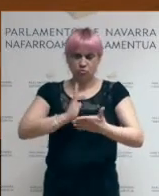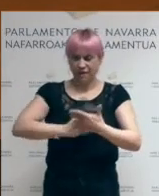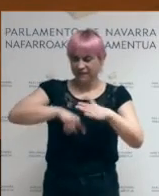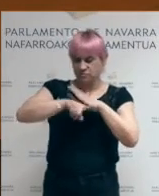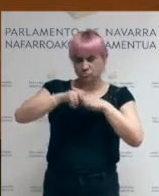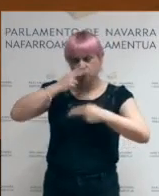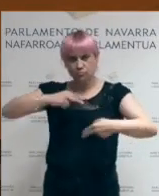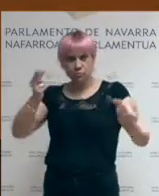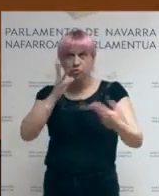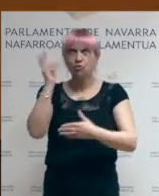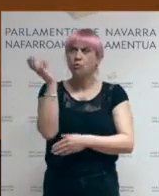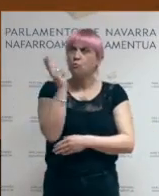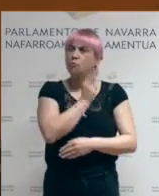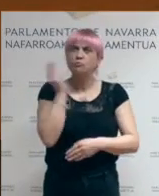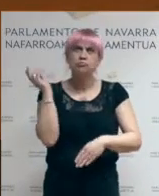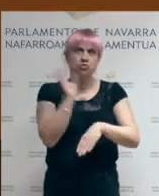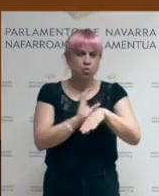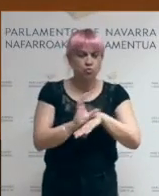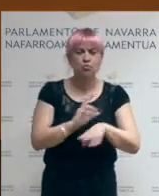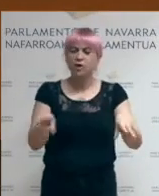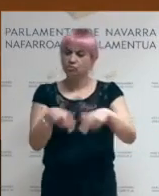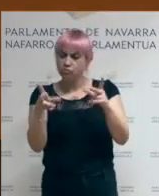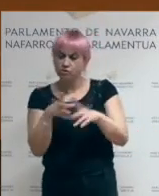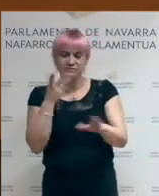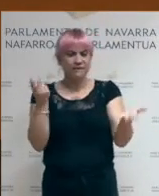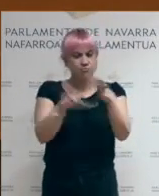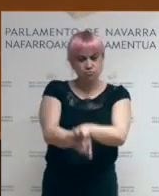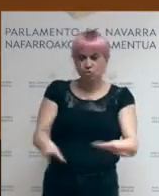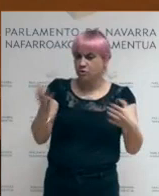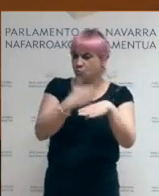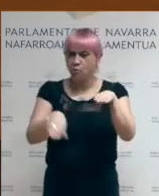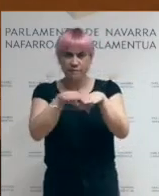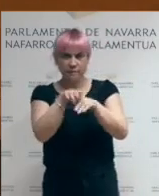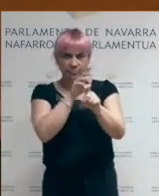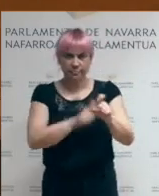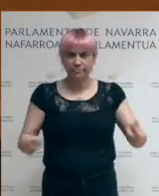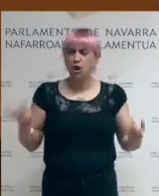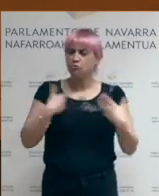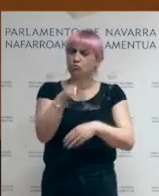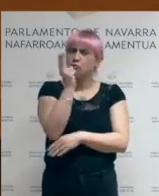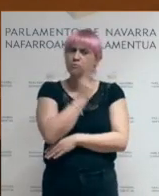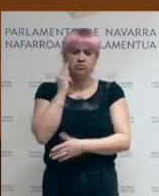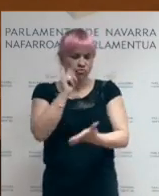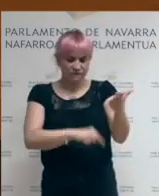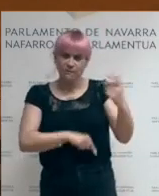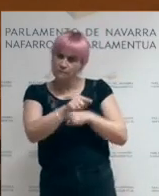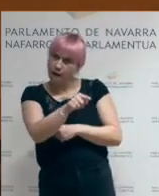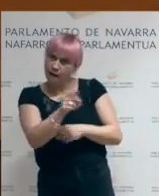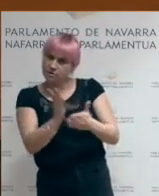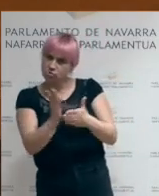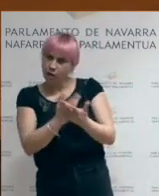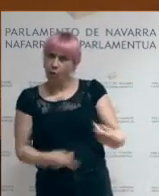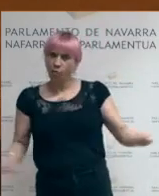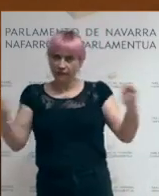compromisos curriculares, compromisos sociales, compromisos de inclusión y de igualdad de todas las personas, compromisos que firma esa escuela